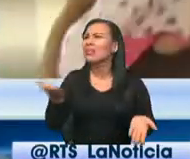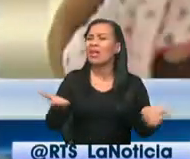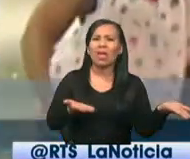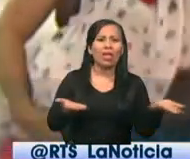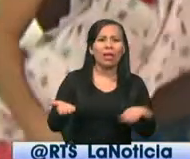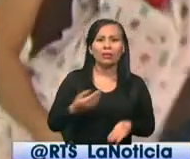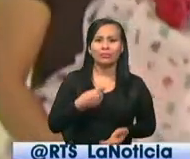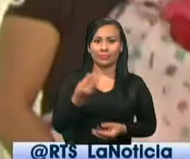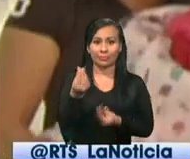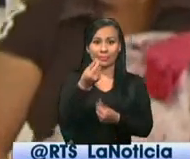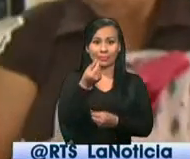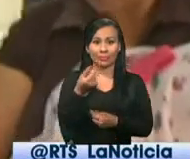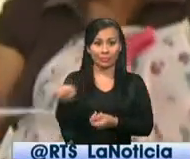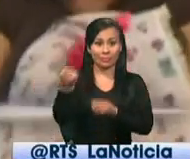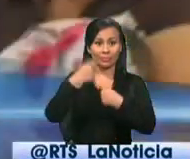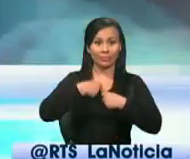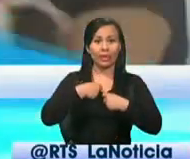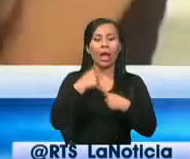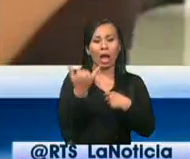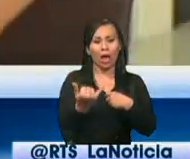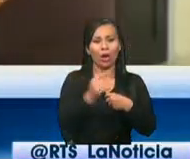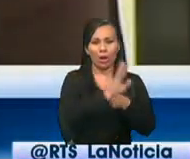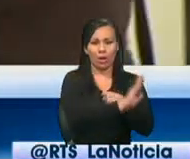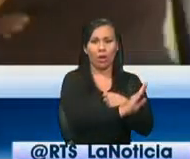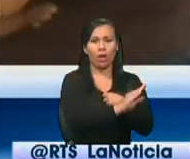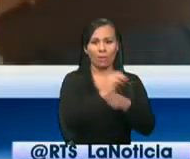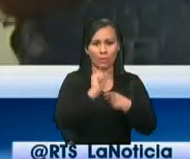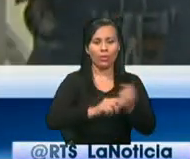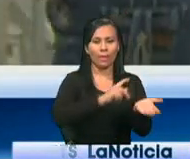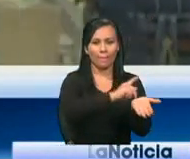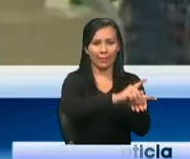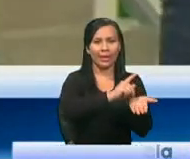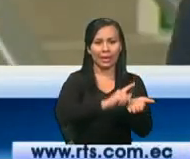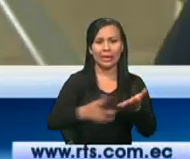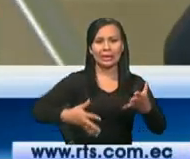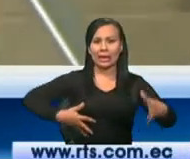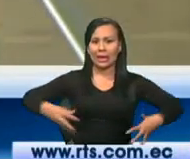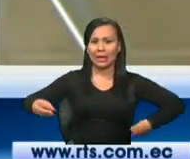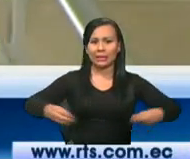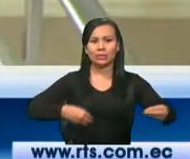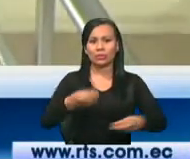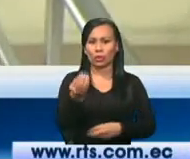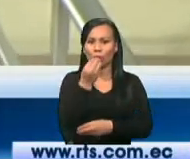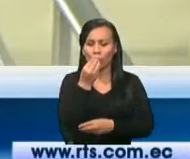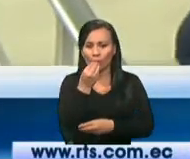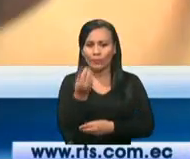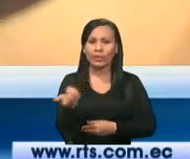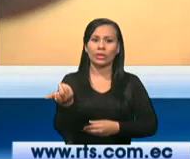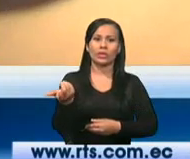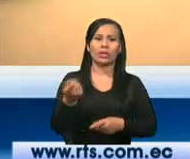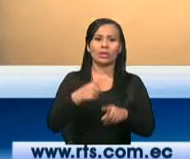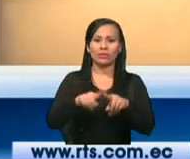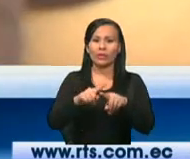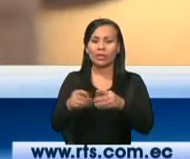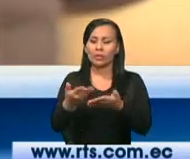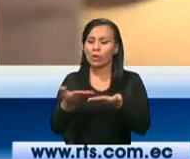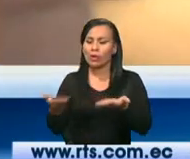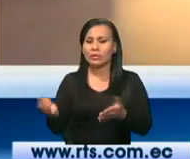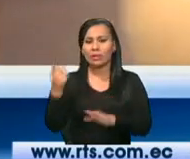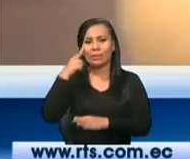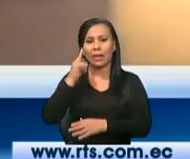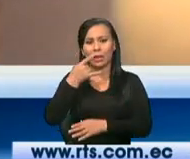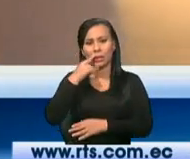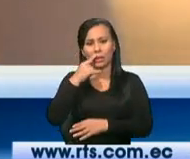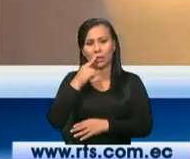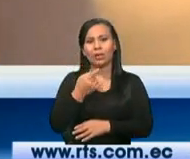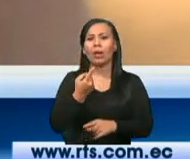El dinero que reciba nos ayudará momentáneamente con los gastos de alimentación y manutención de la bebé, aunque el vacío que deja en el corazón la muerte de